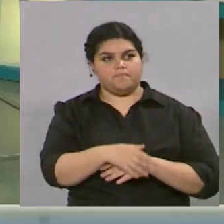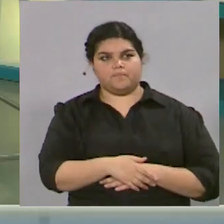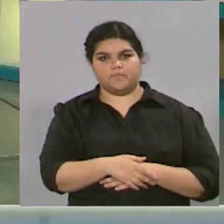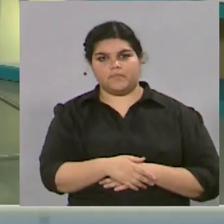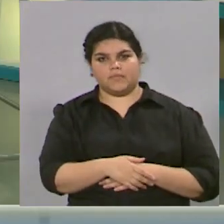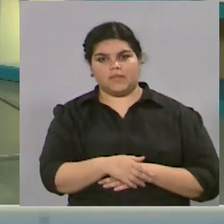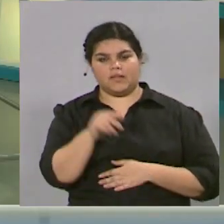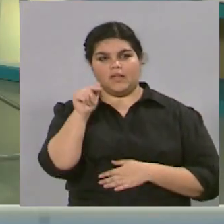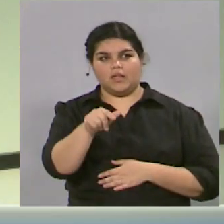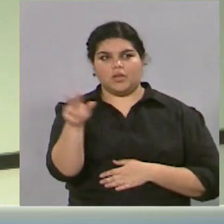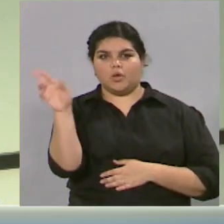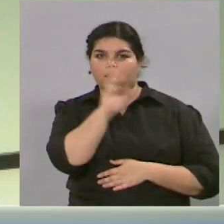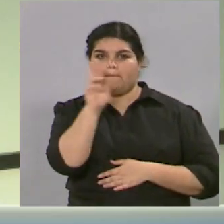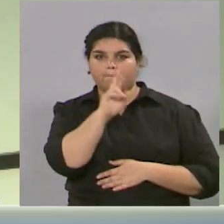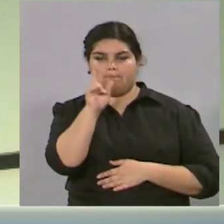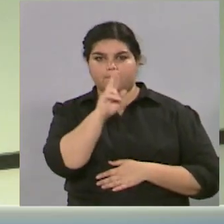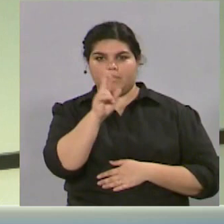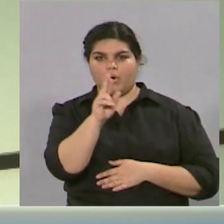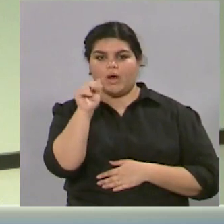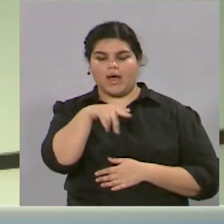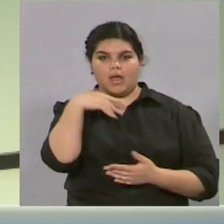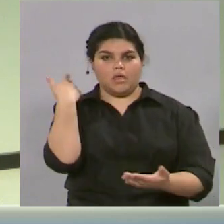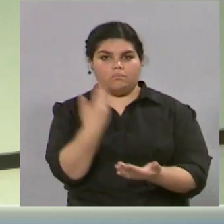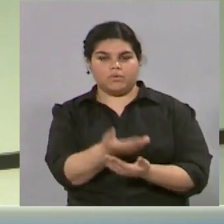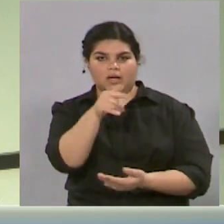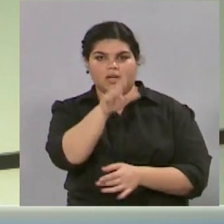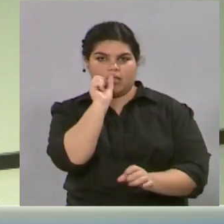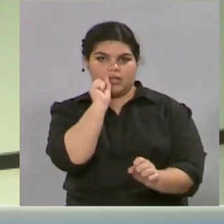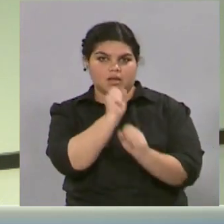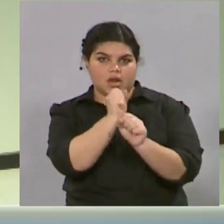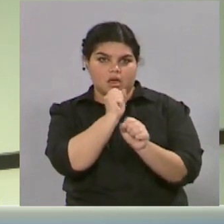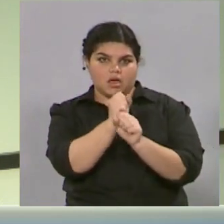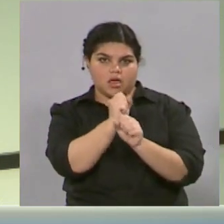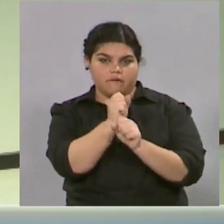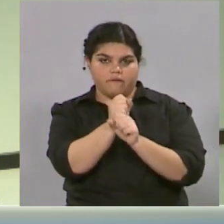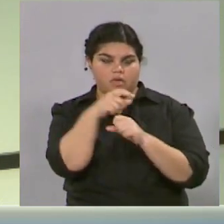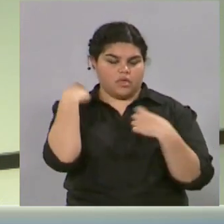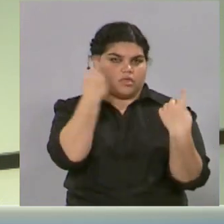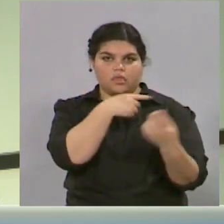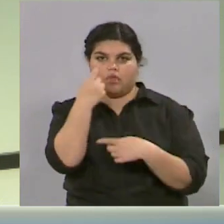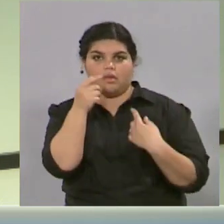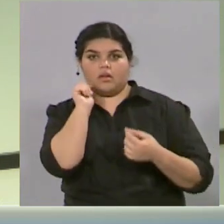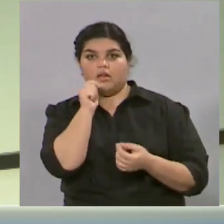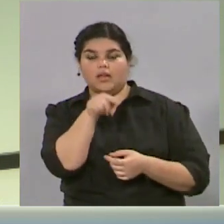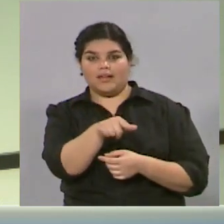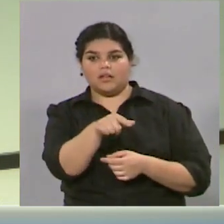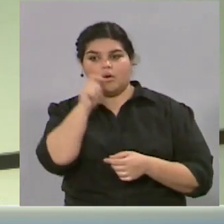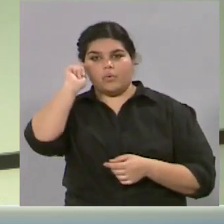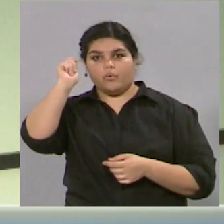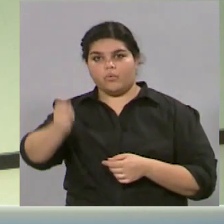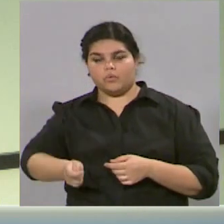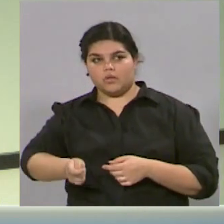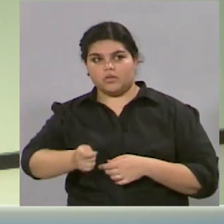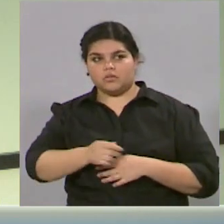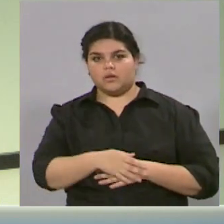una debacle de la mujer, que tuvo una descompensación severa en el ámbito del trabajo, y esto generó que la justicia diera una sentencia, a mi